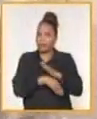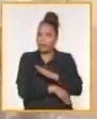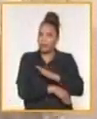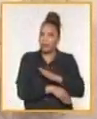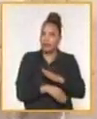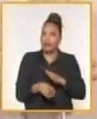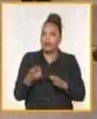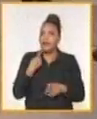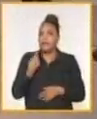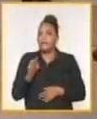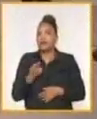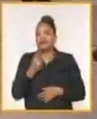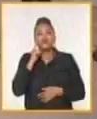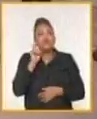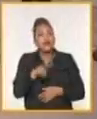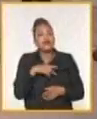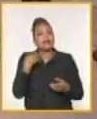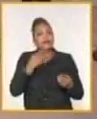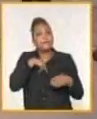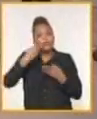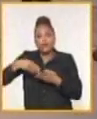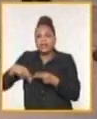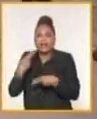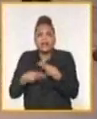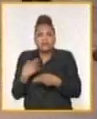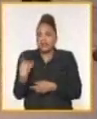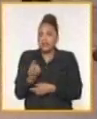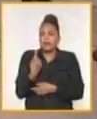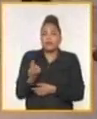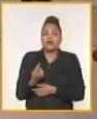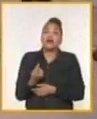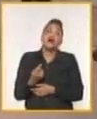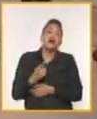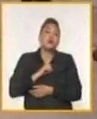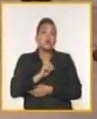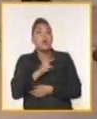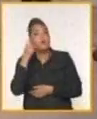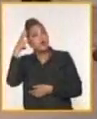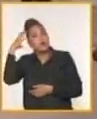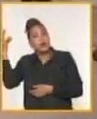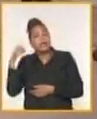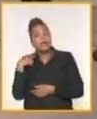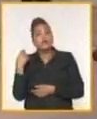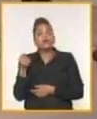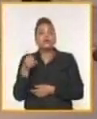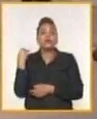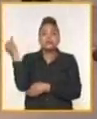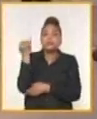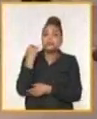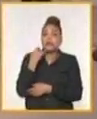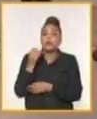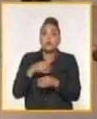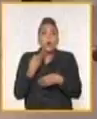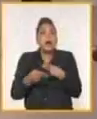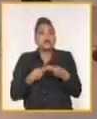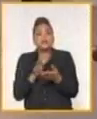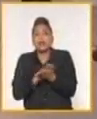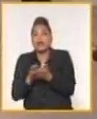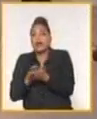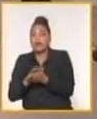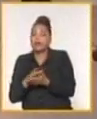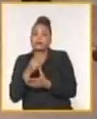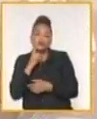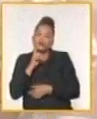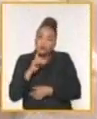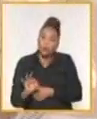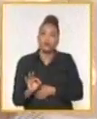¿y qué hacemos para evitar el genocidio? No, porque los organismos internacionales no funcionan, no. Entonces, ya lo último que quiero decir, aunque me faltan